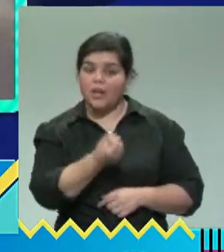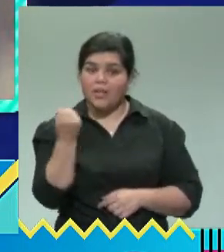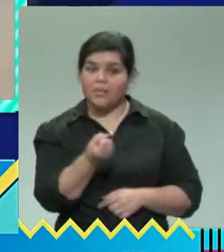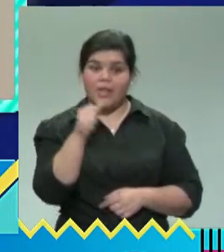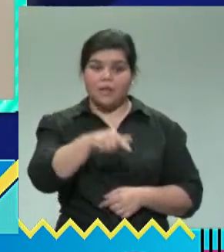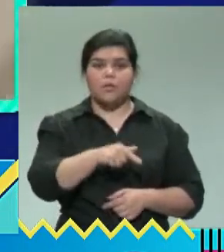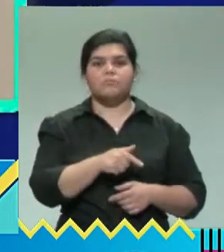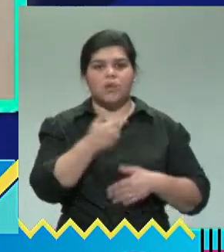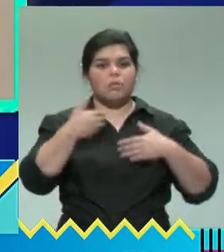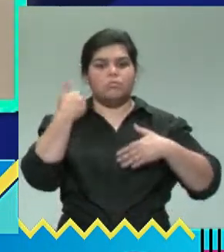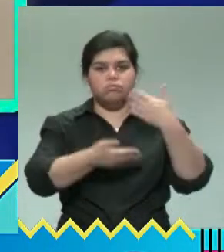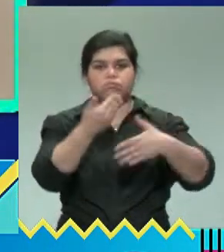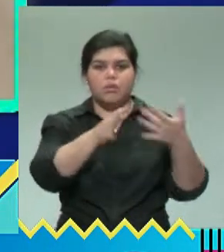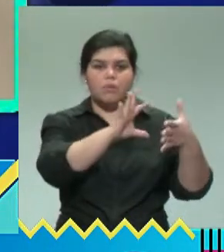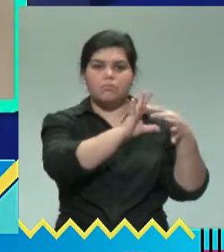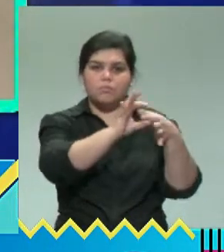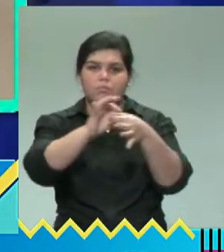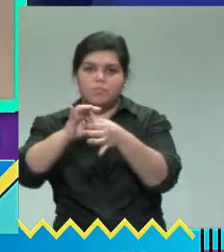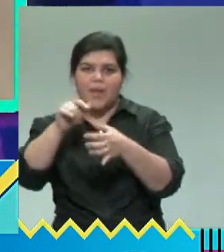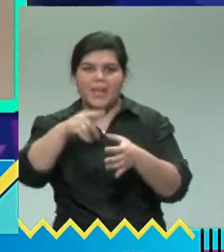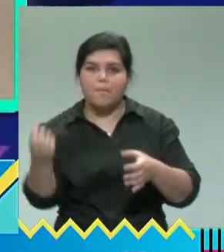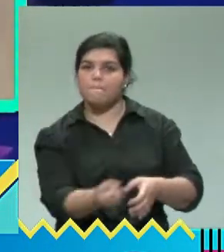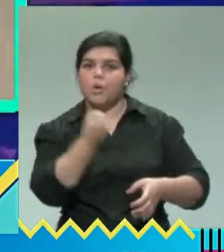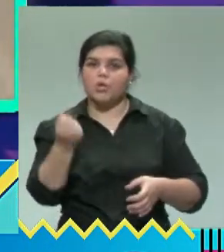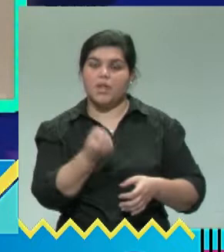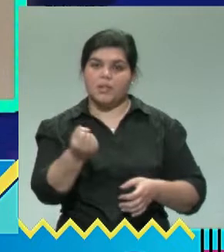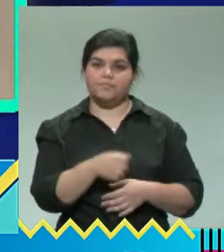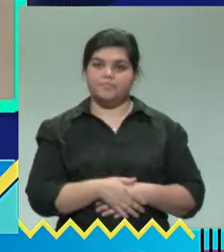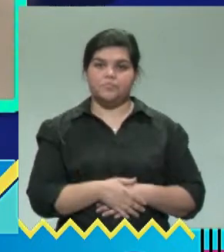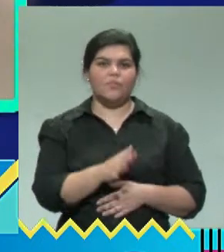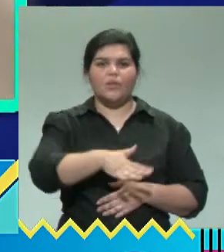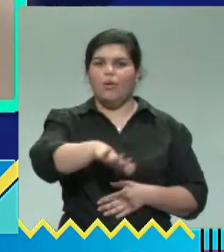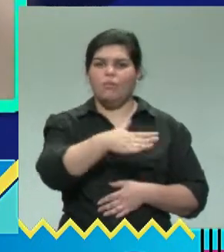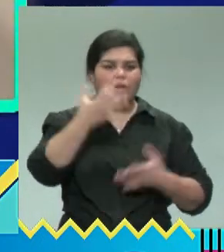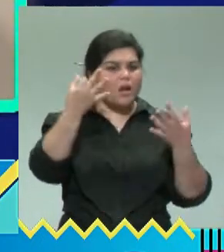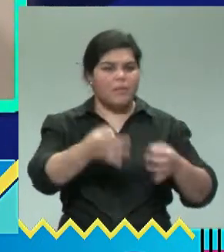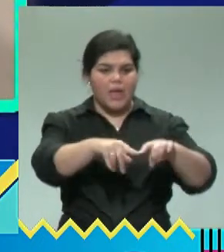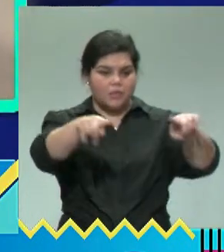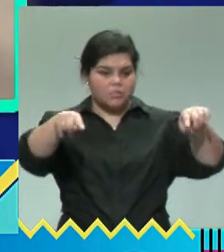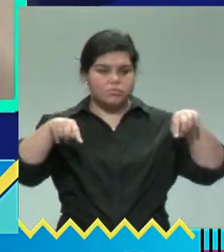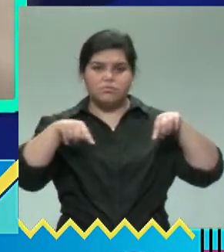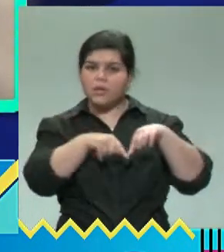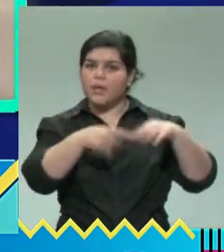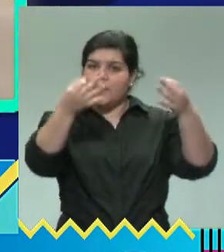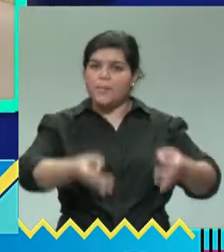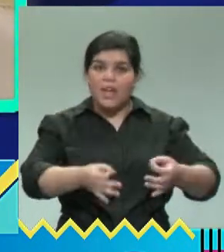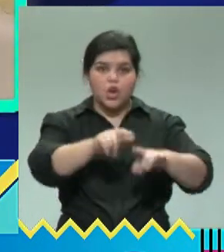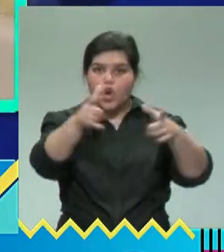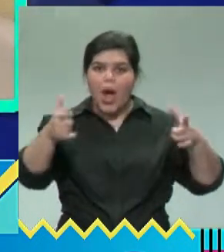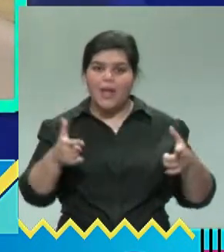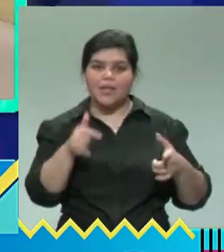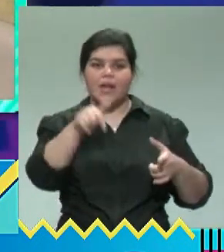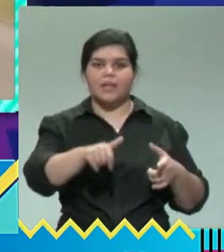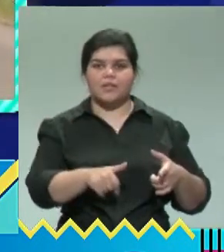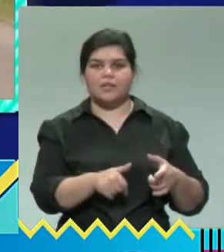esta cadena que tiene que ver con el arbolado público. Si no tenemos viveros en condiciones que realmente puedan nutrir